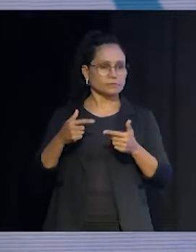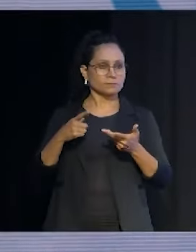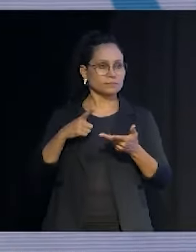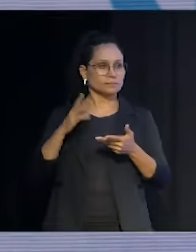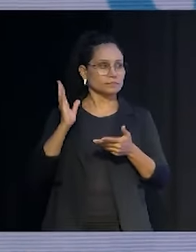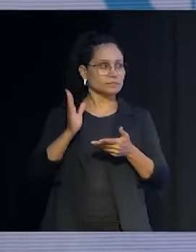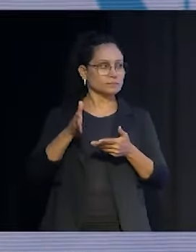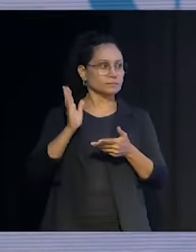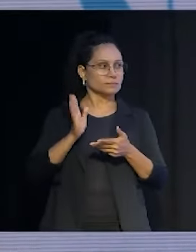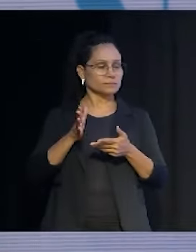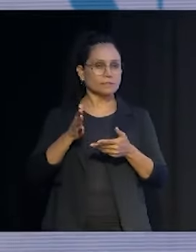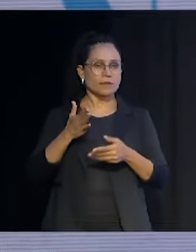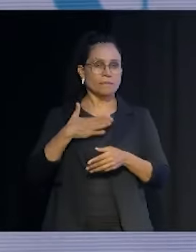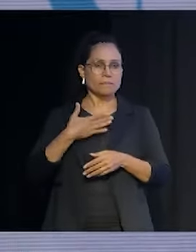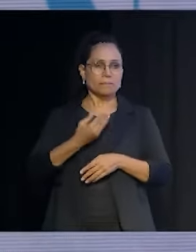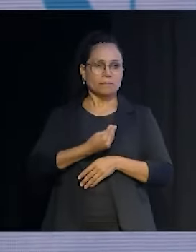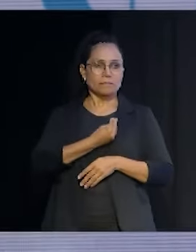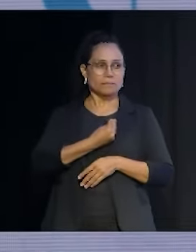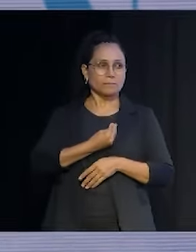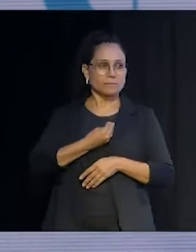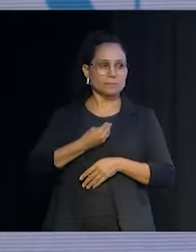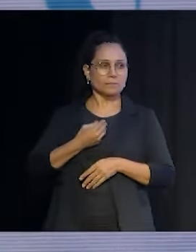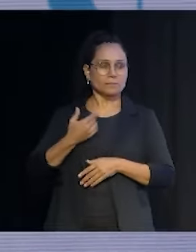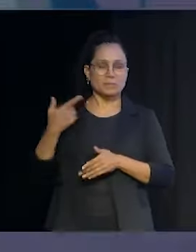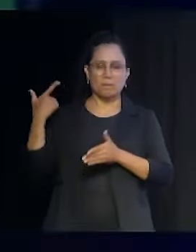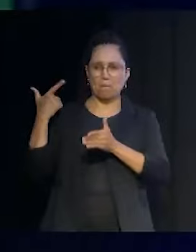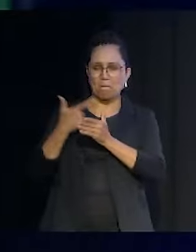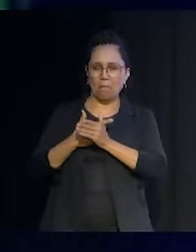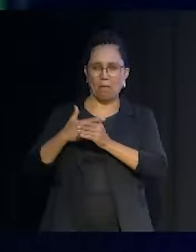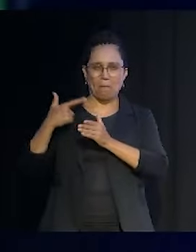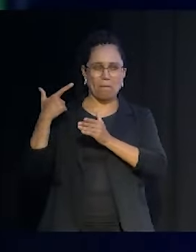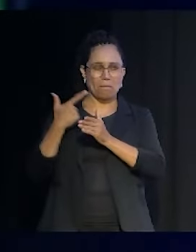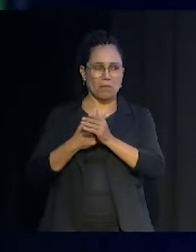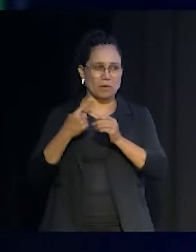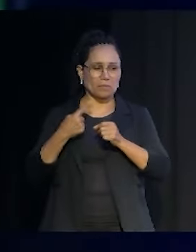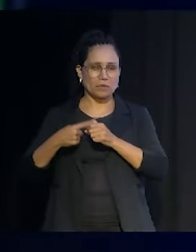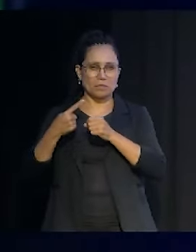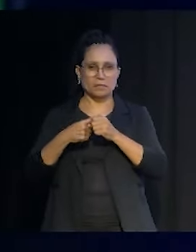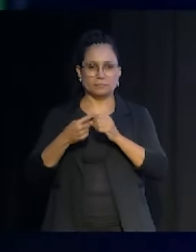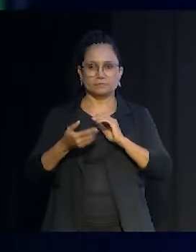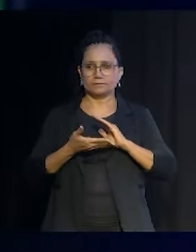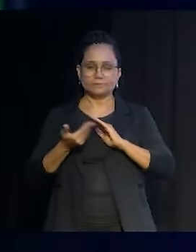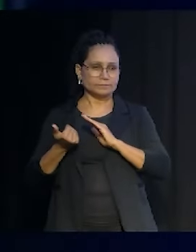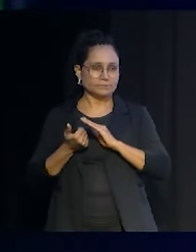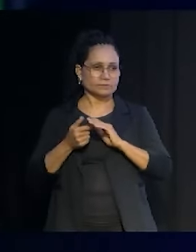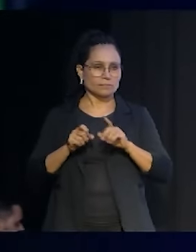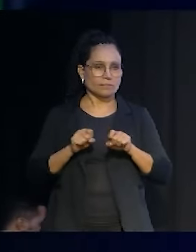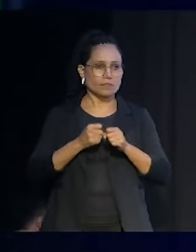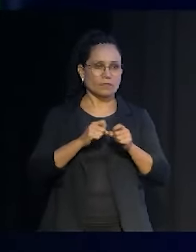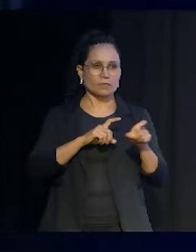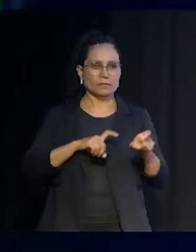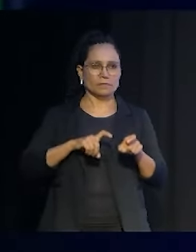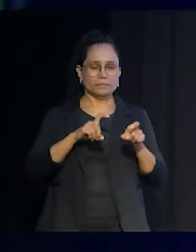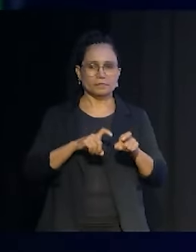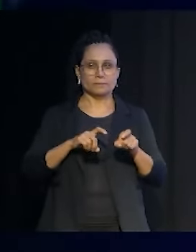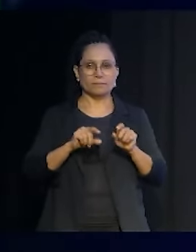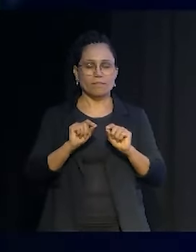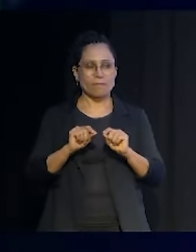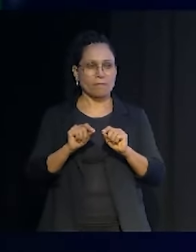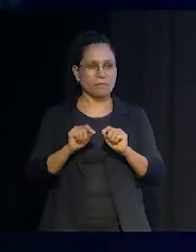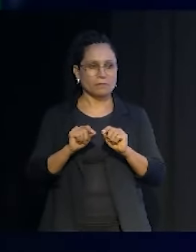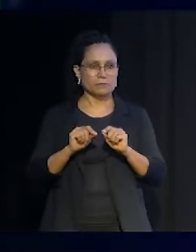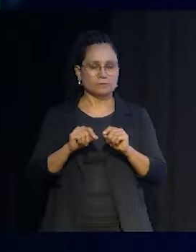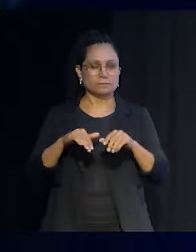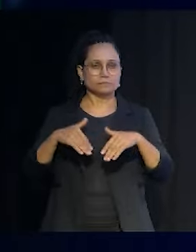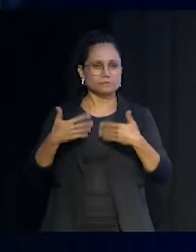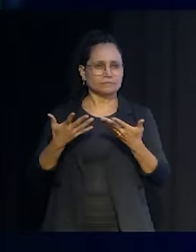Yo he pasado mitad de mi vida en la ciudad porque desprezaba la agricultura, no me